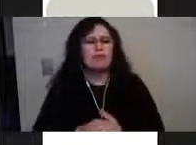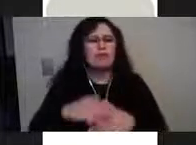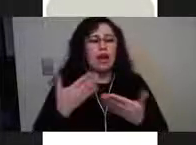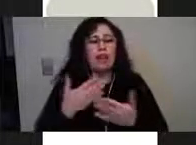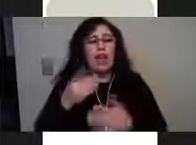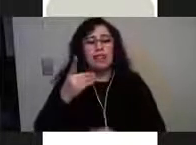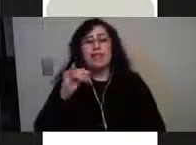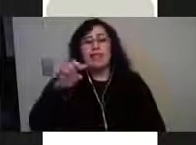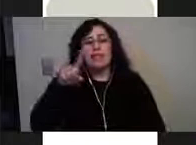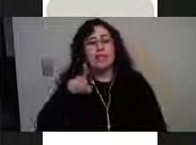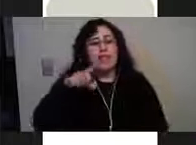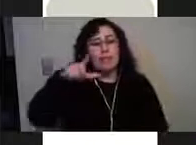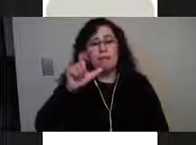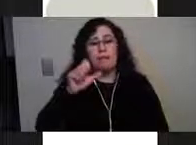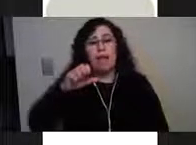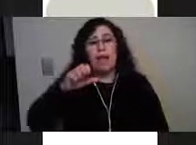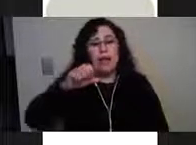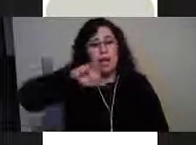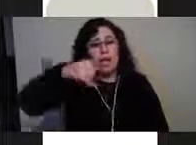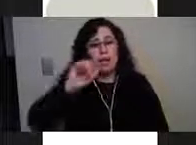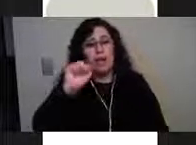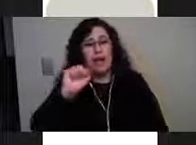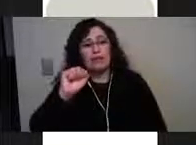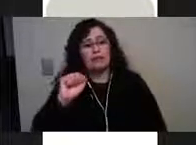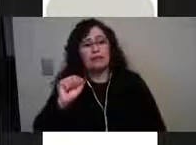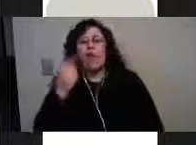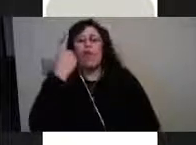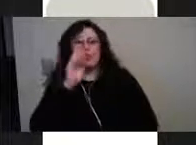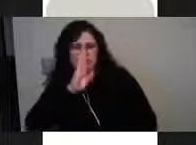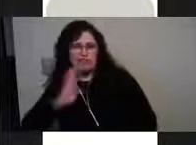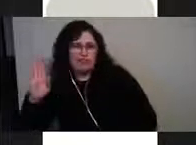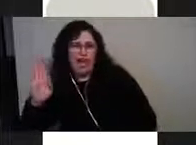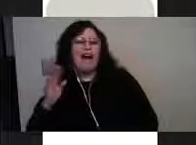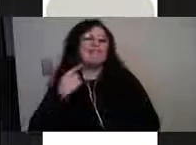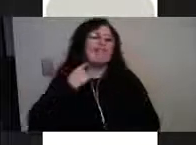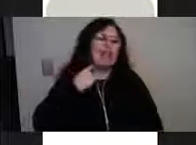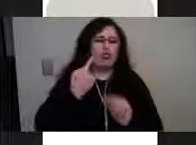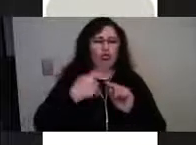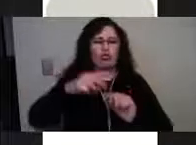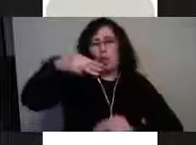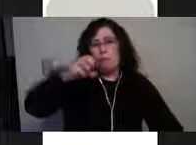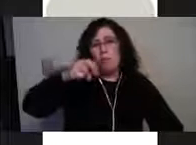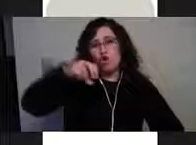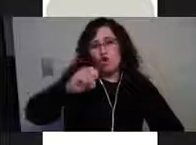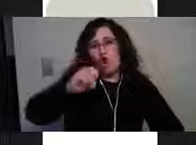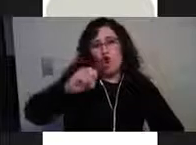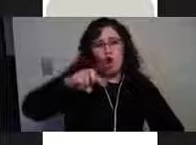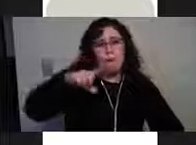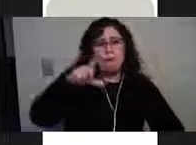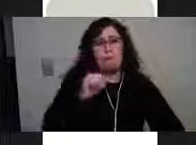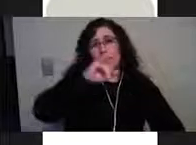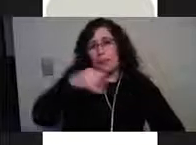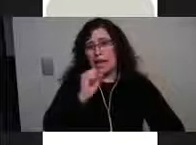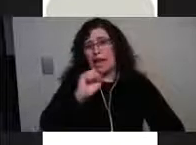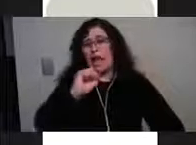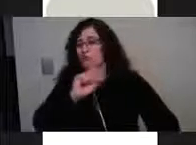¿ya? ¿Ya? Y la monoplegia, donde se afecta solamente un miembro del cuerpo, que eso es muy poco inusual, ¿ya? Yo clínicamente no lo vi,